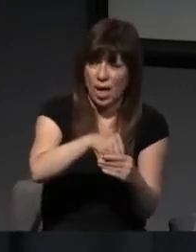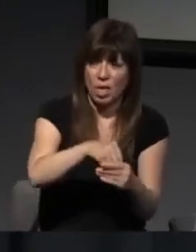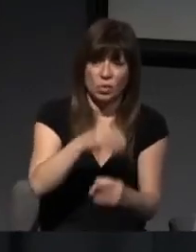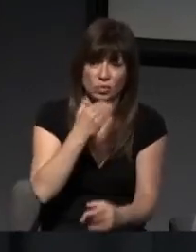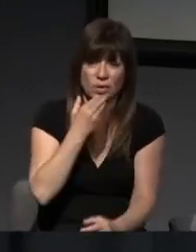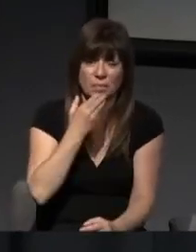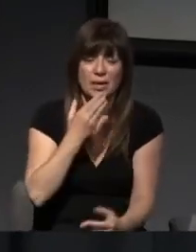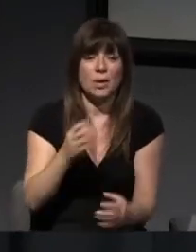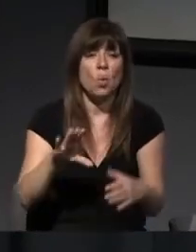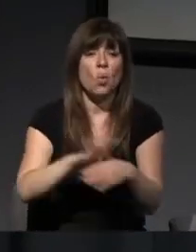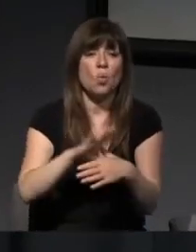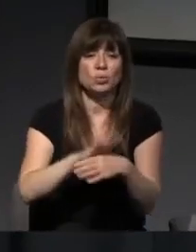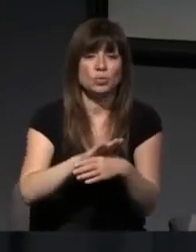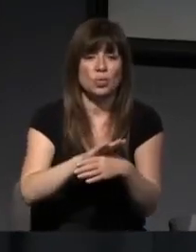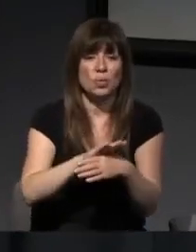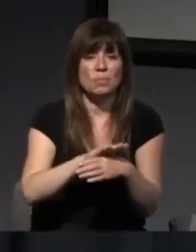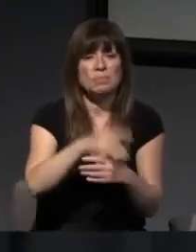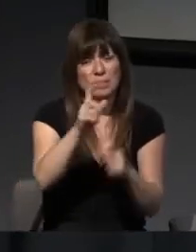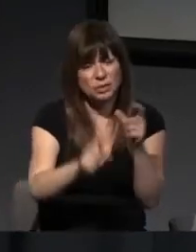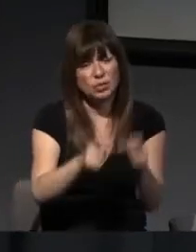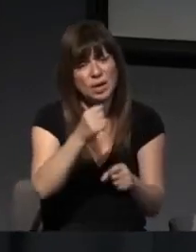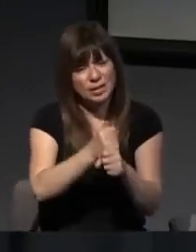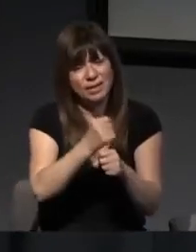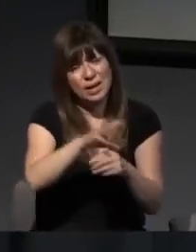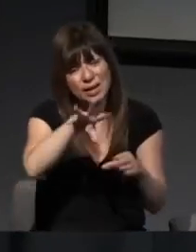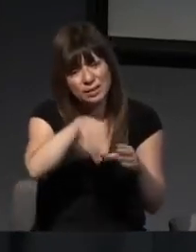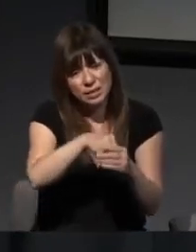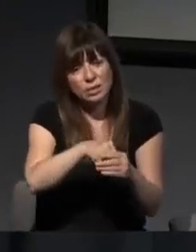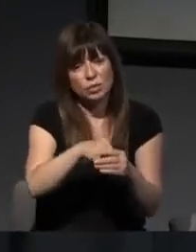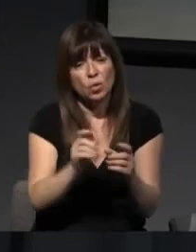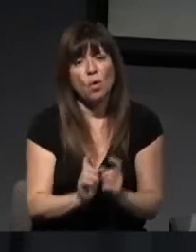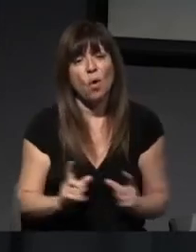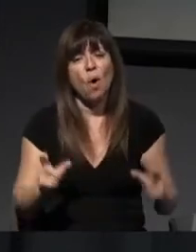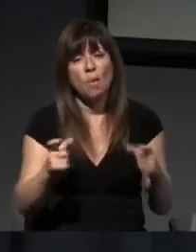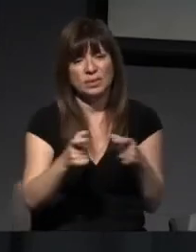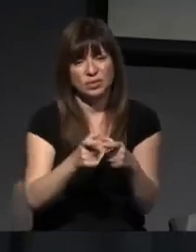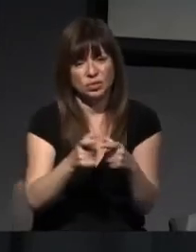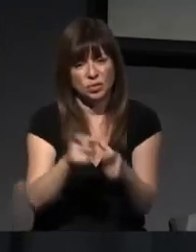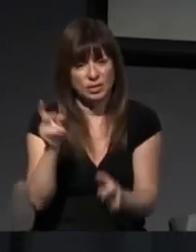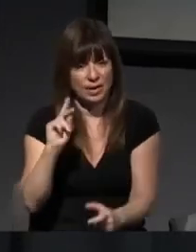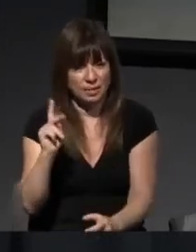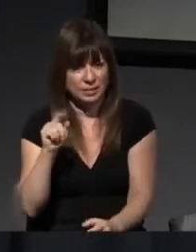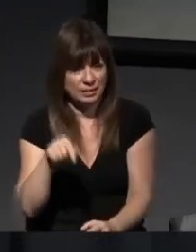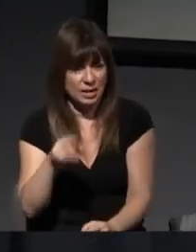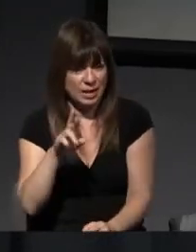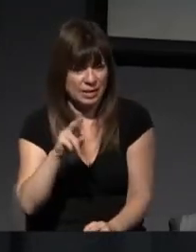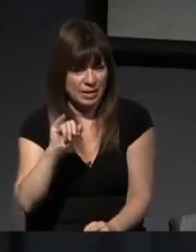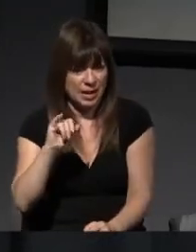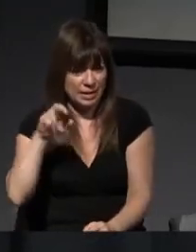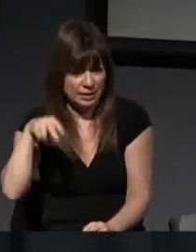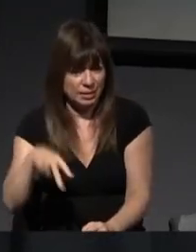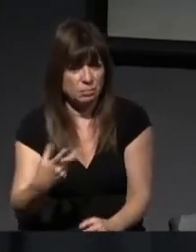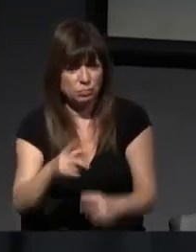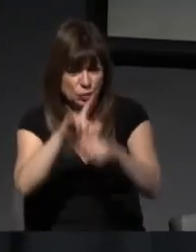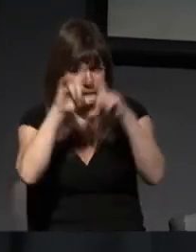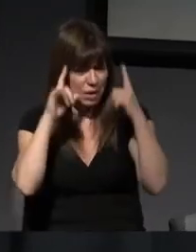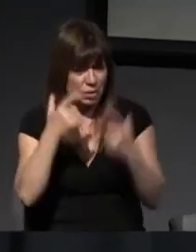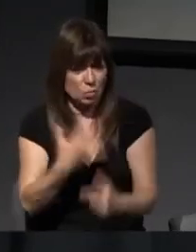apoyando esta iniciativa junto con los ejecutivos que han formado la Comisión de Discapacidad, la REIN, digamos, que han sido protagonistas muy, muy